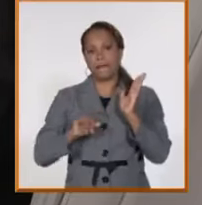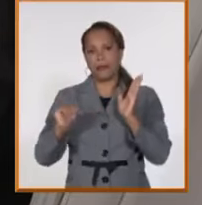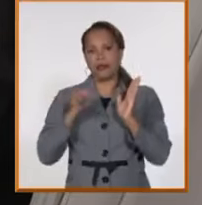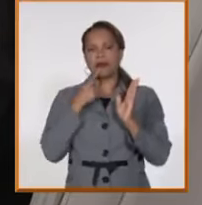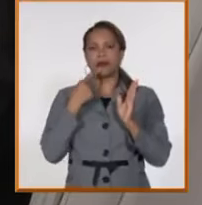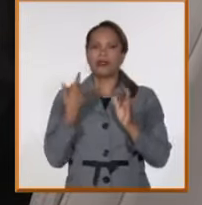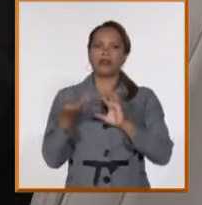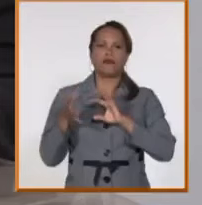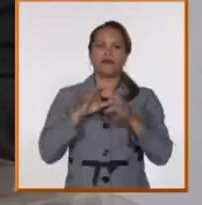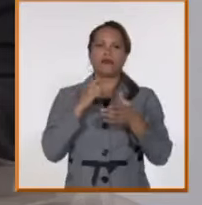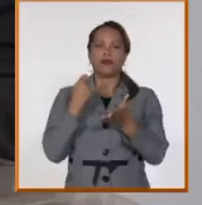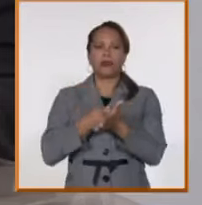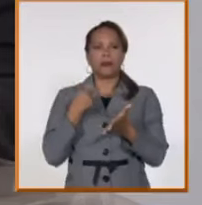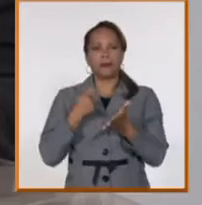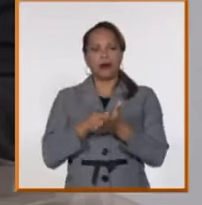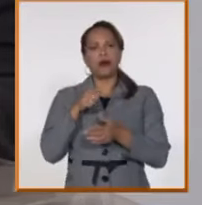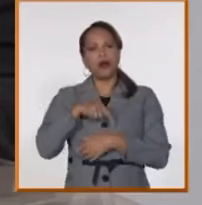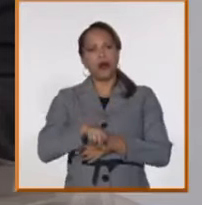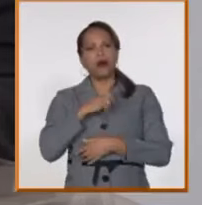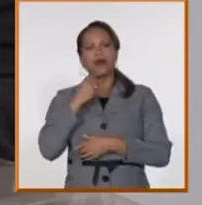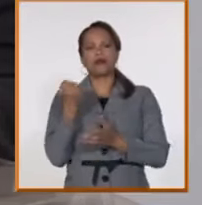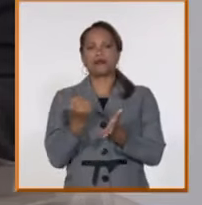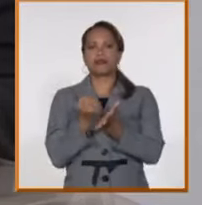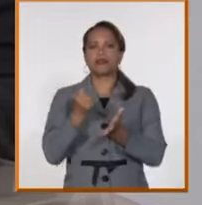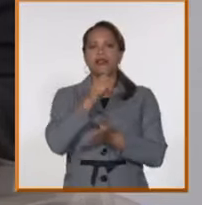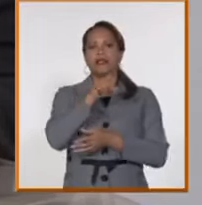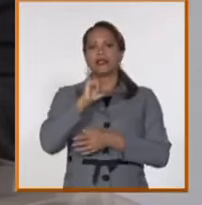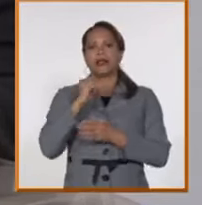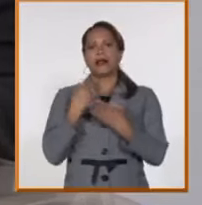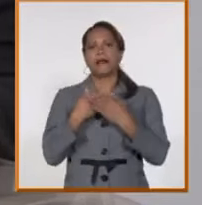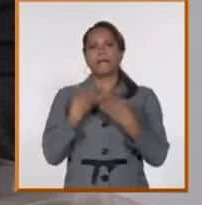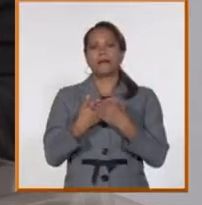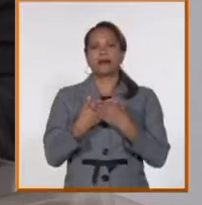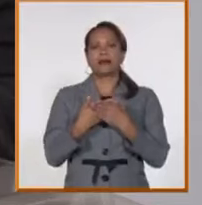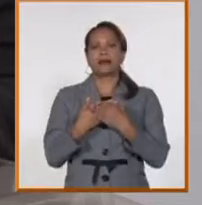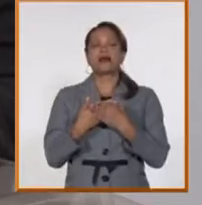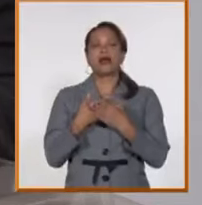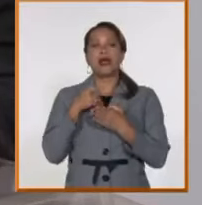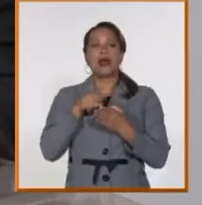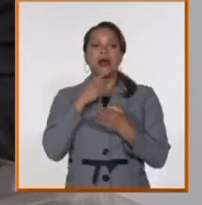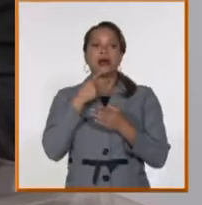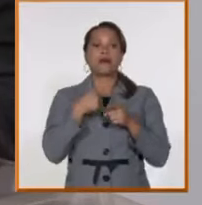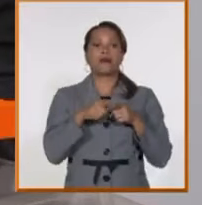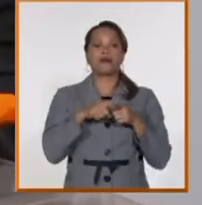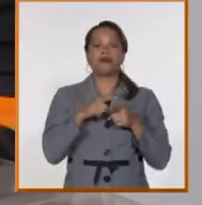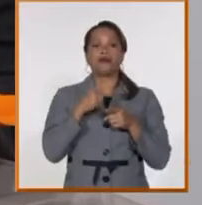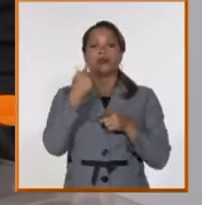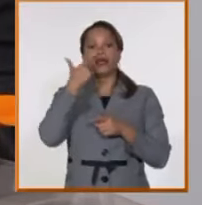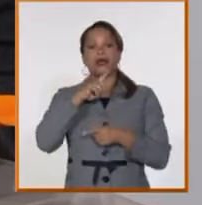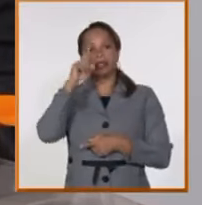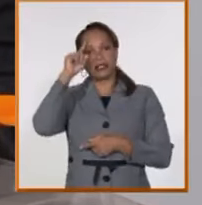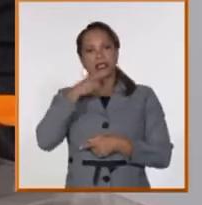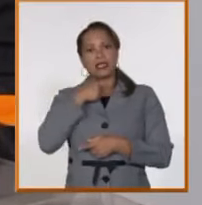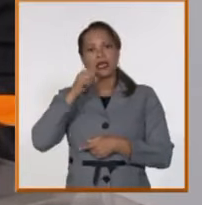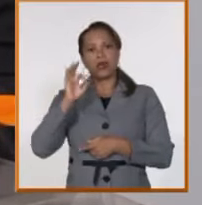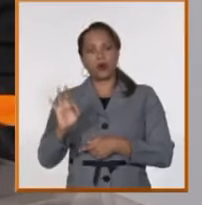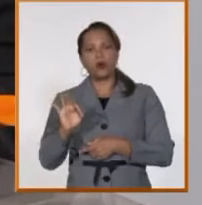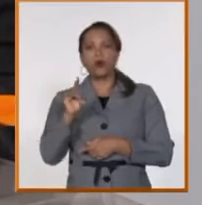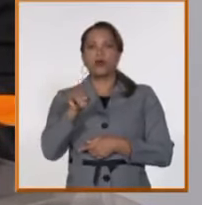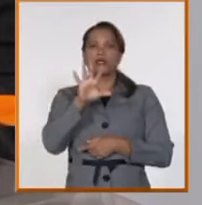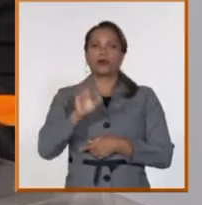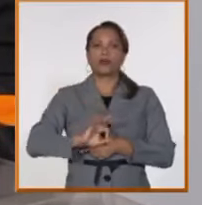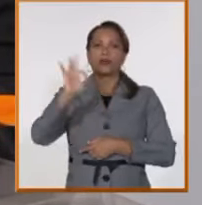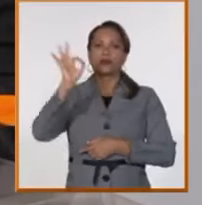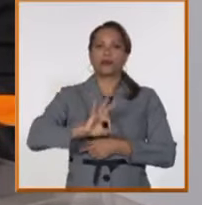de financiamiento y hoy lo estamos aplicando de 16 empresas tenemos los productos aseo que realmente casi son el 50% de todo el